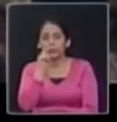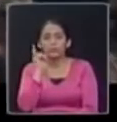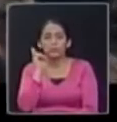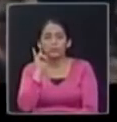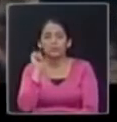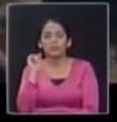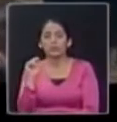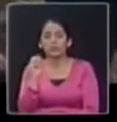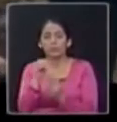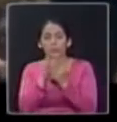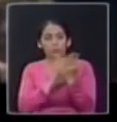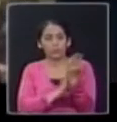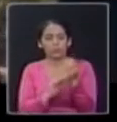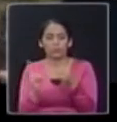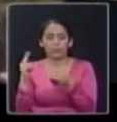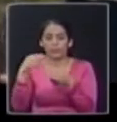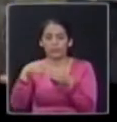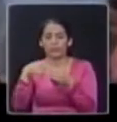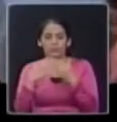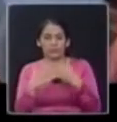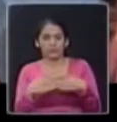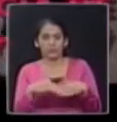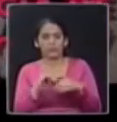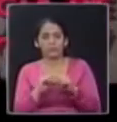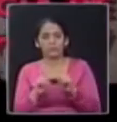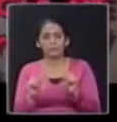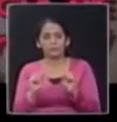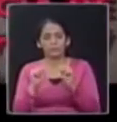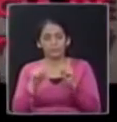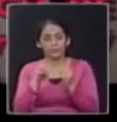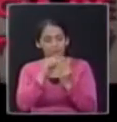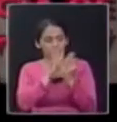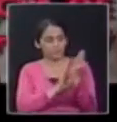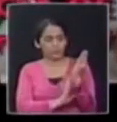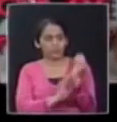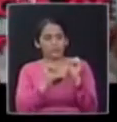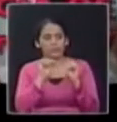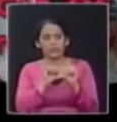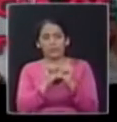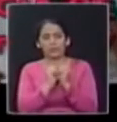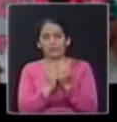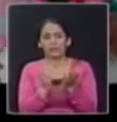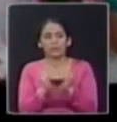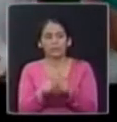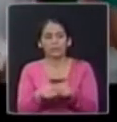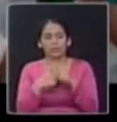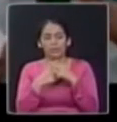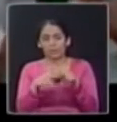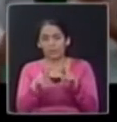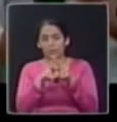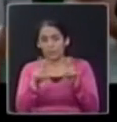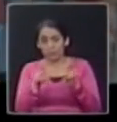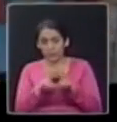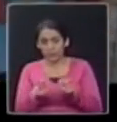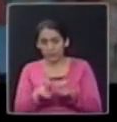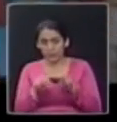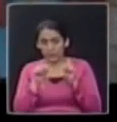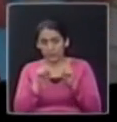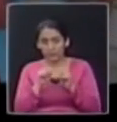integrados en nuestro proyecto. Sin embargo, este proyecto de investigación que va a